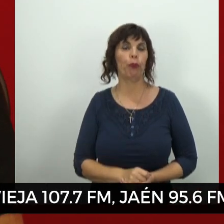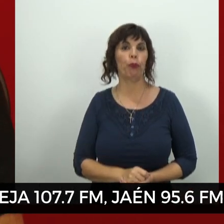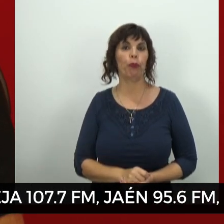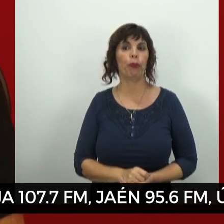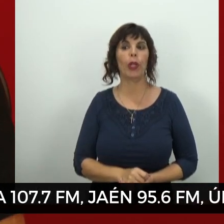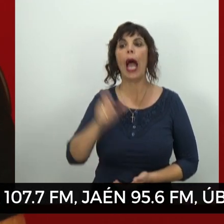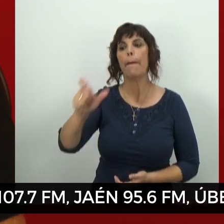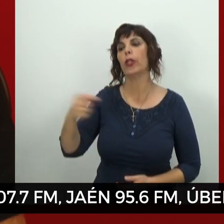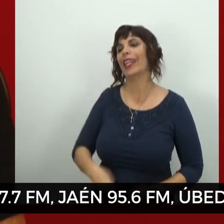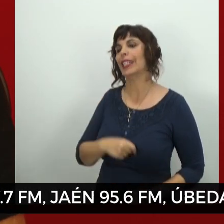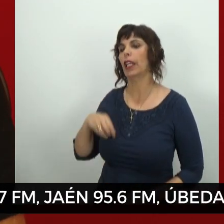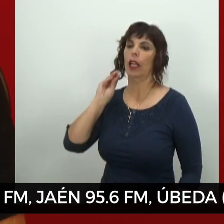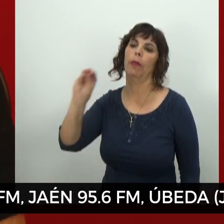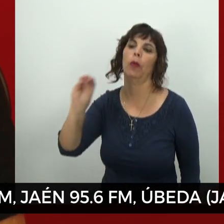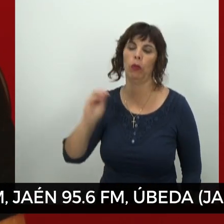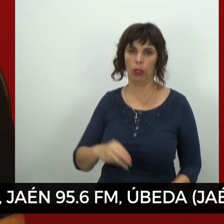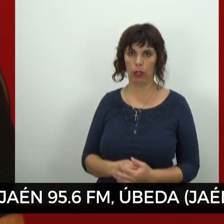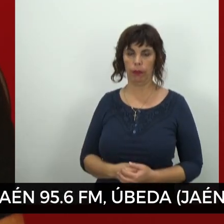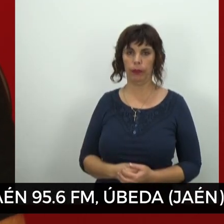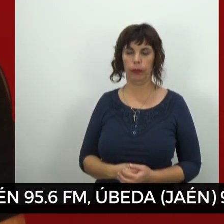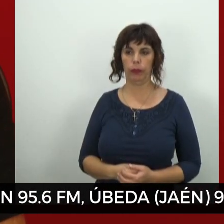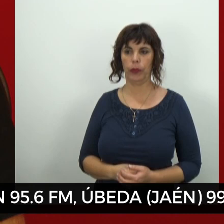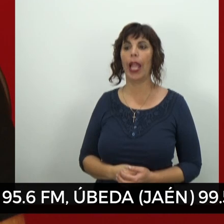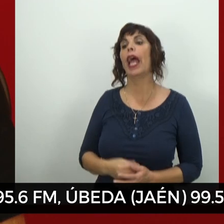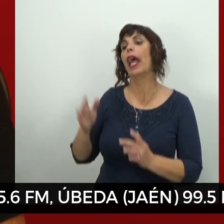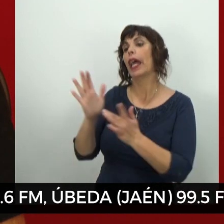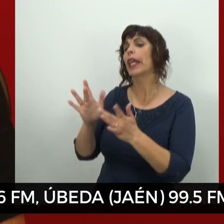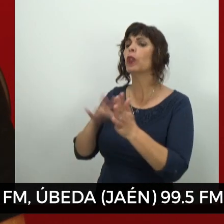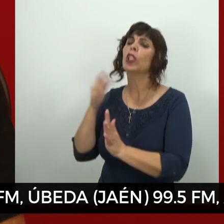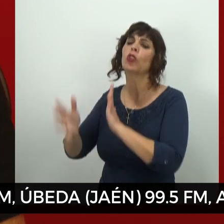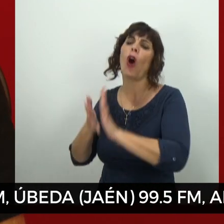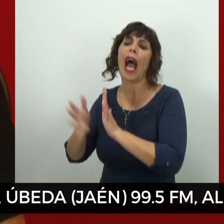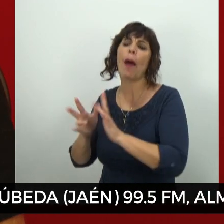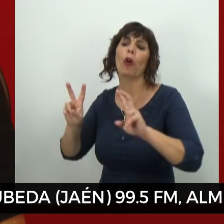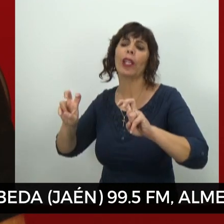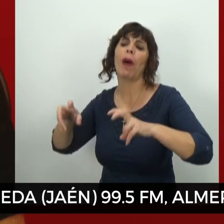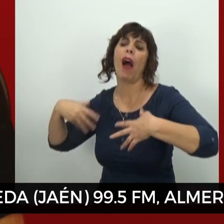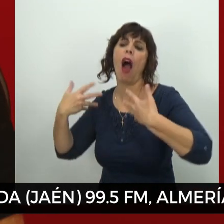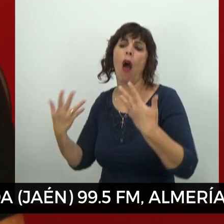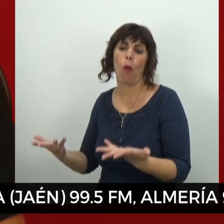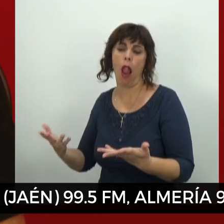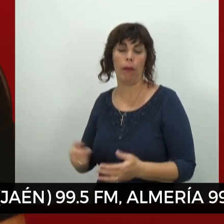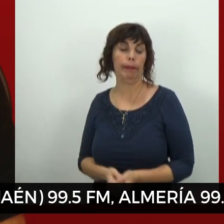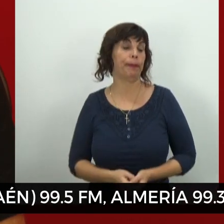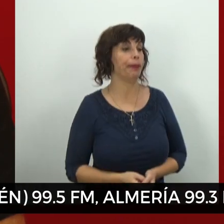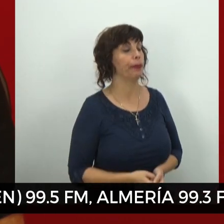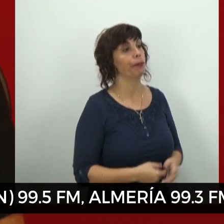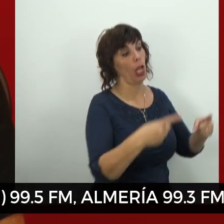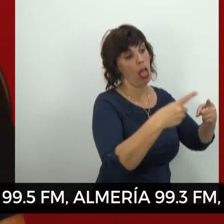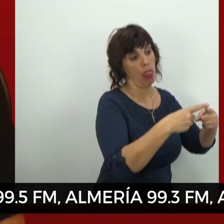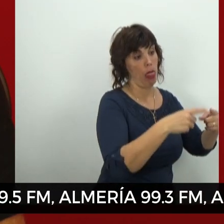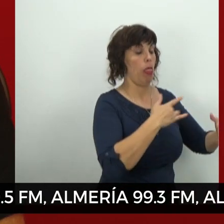a cristianos, ¿de qué habló Jesucristo tanto? Algunos dirán del